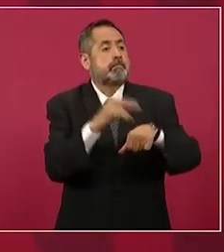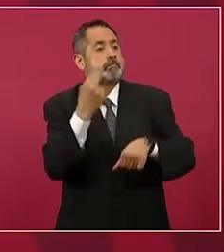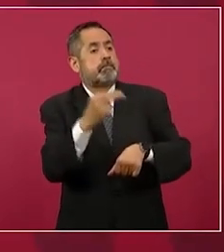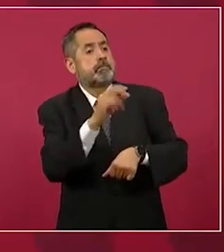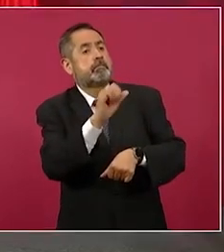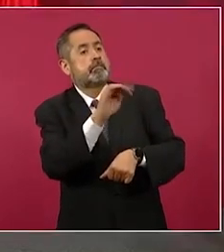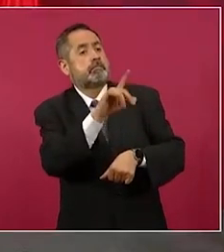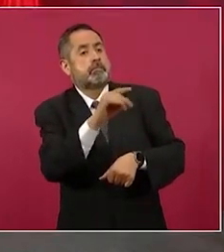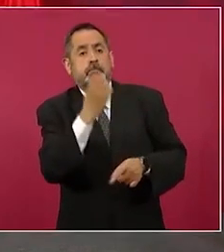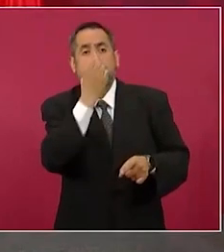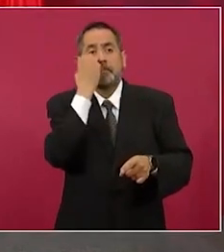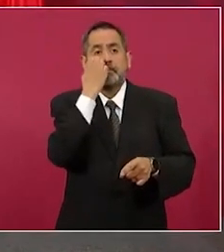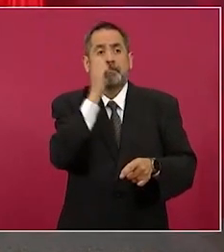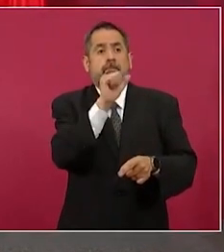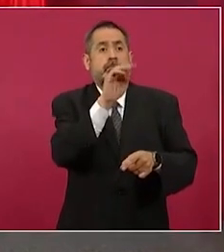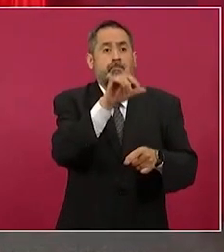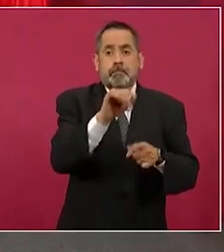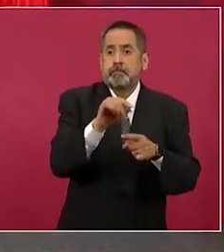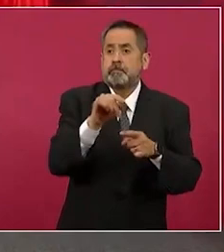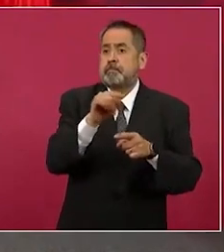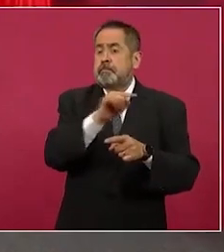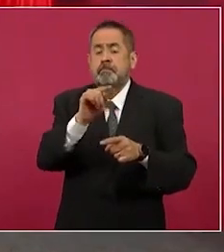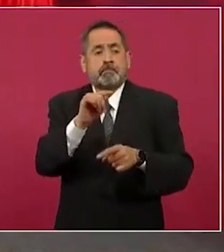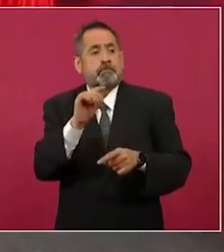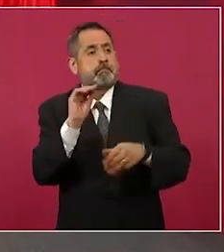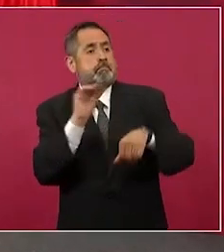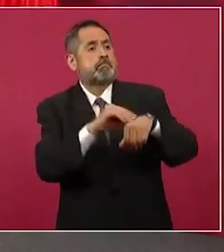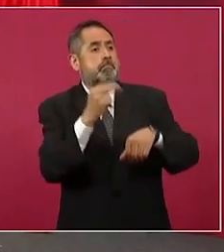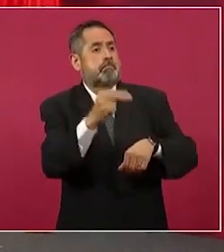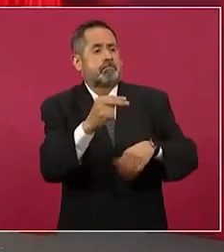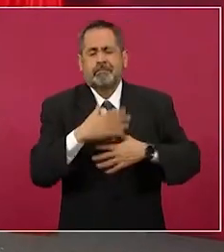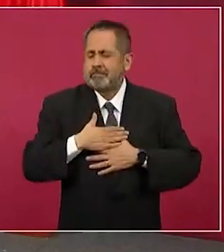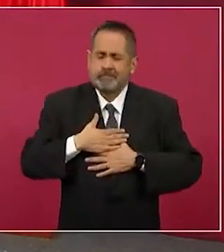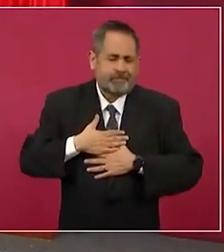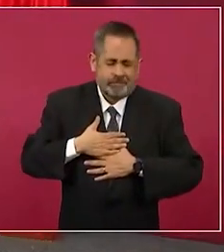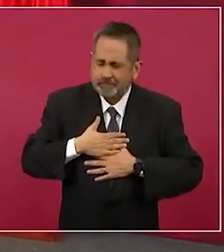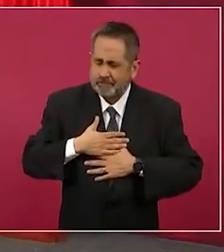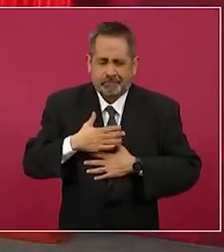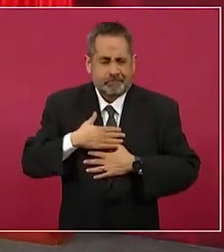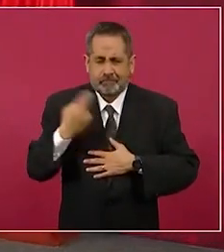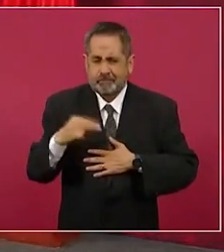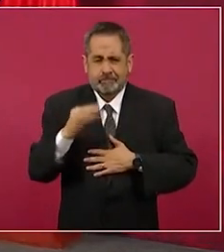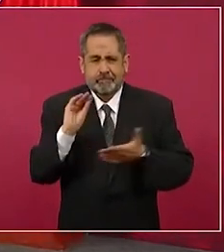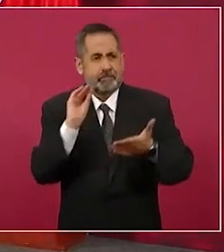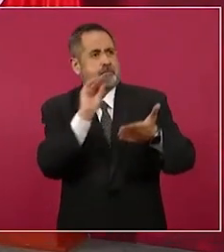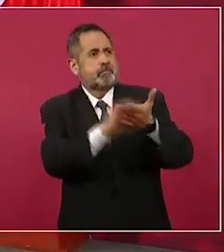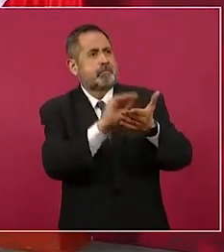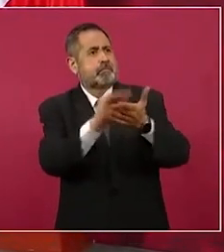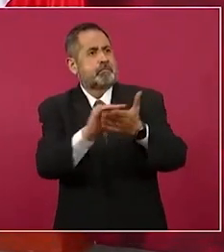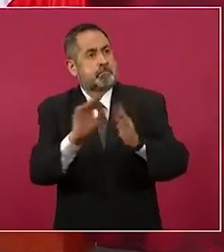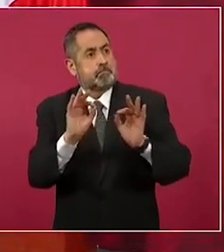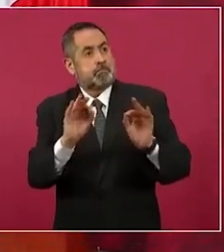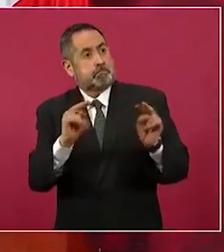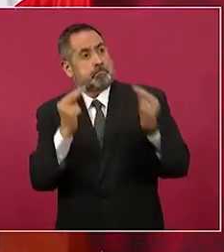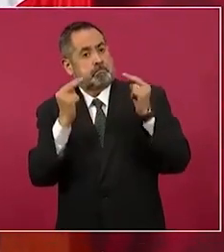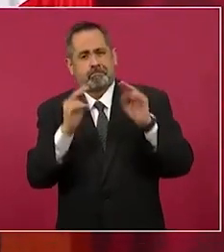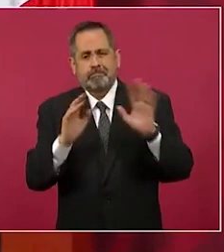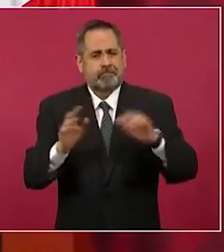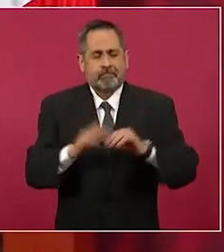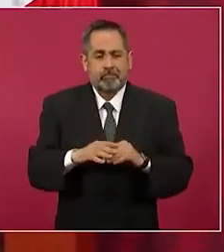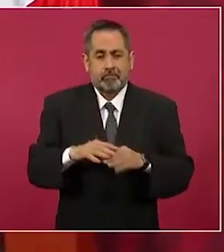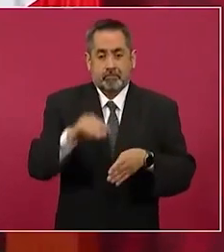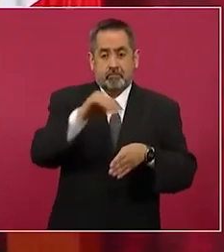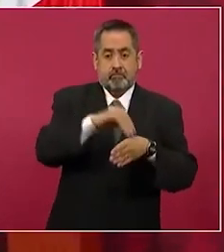a escuelas mi nombre, ni quiero tampoco que me